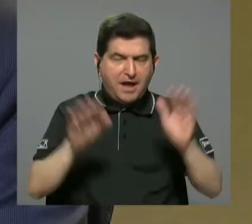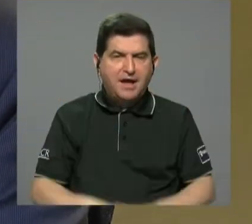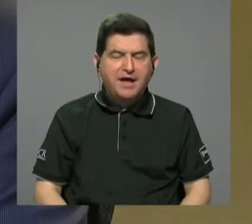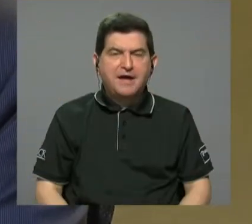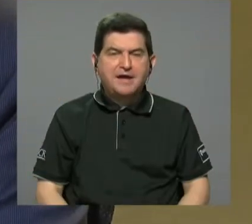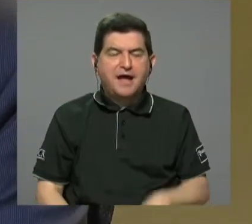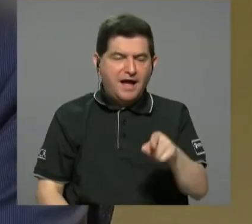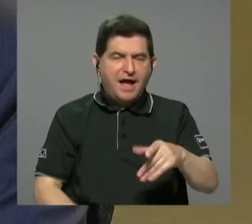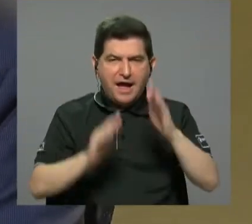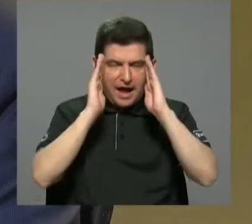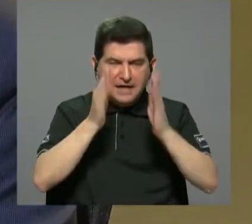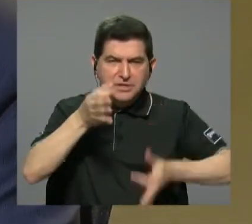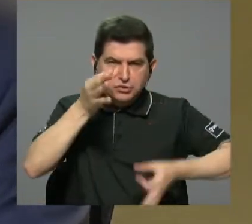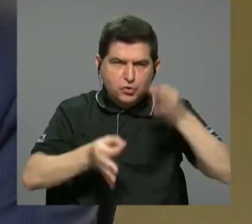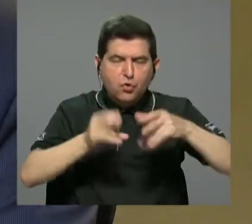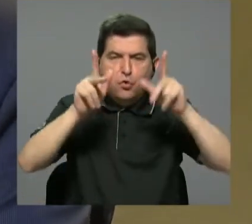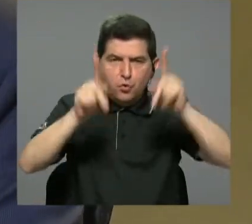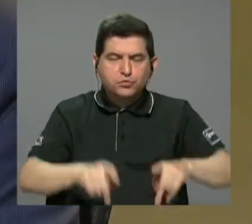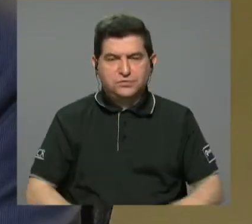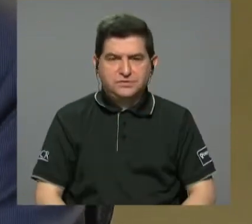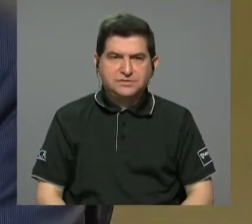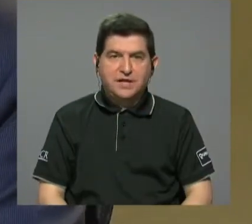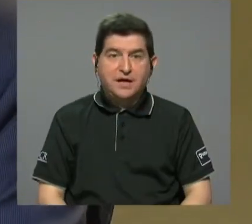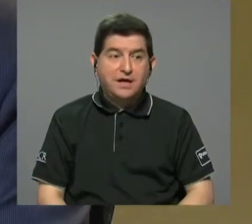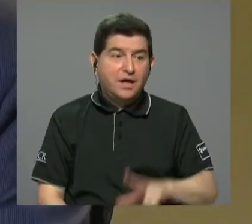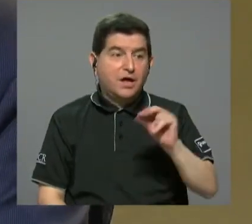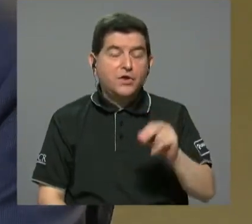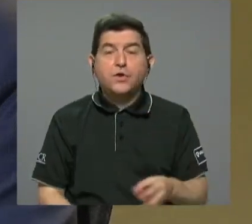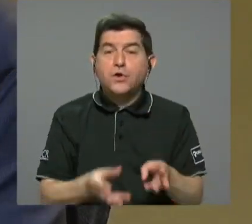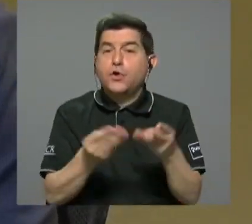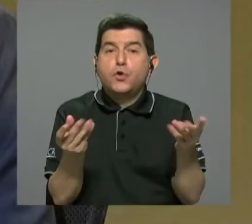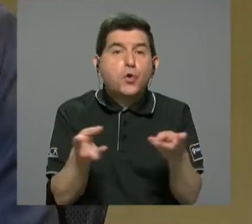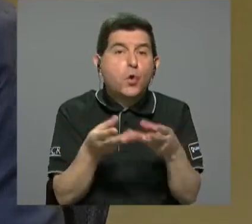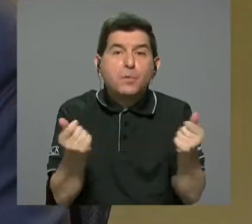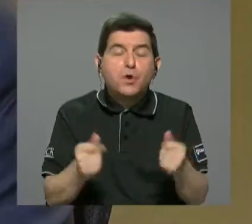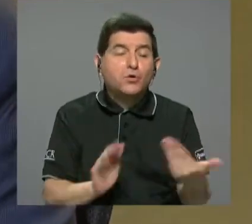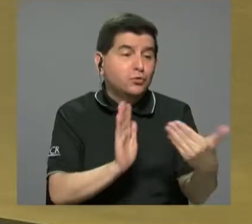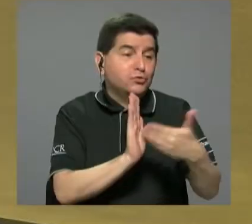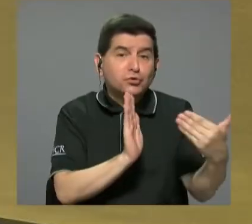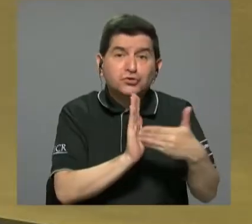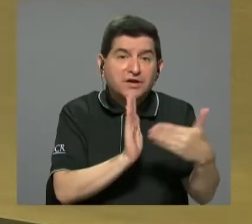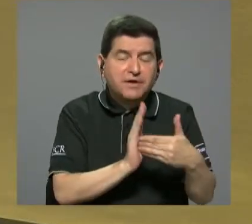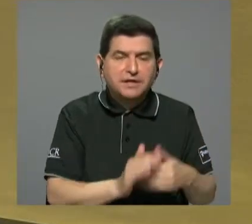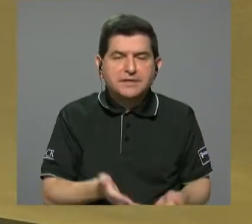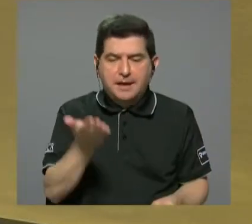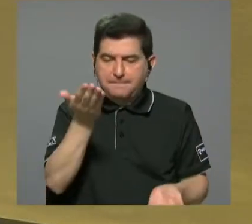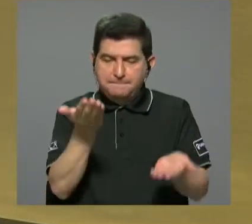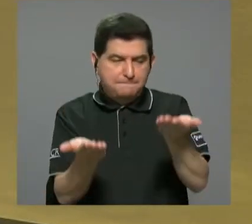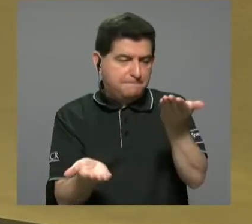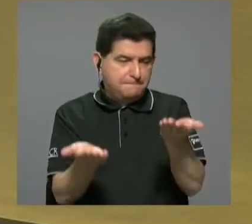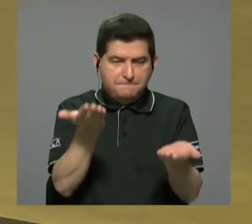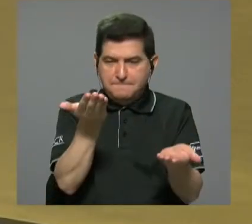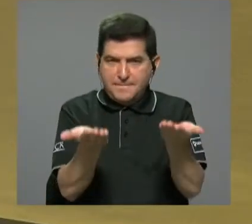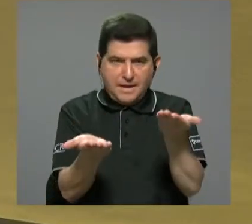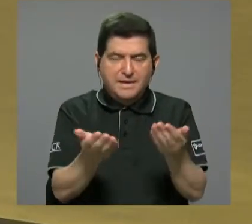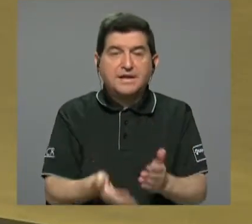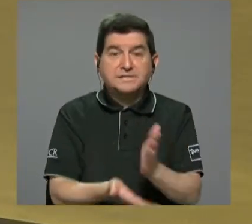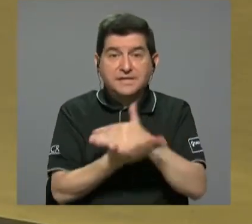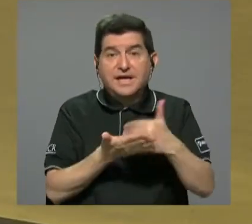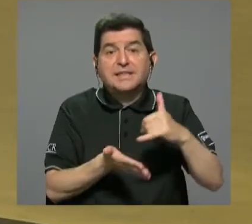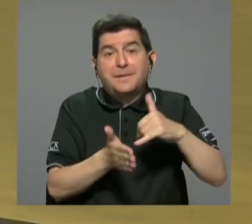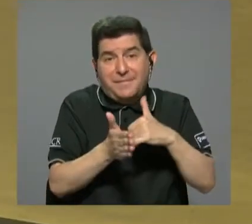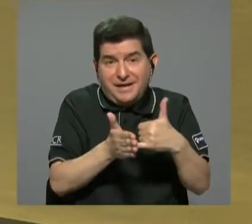justo al cliente, no hacer productos perjudiciales, sino que haya un balance en eso, porque es la parte débil del